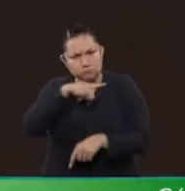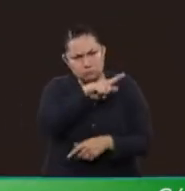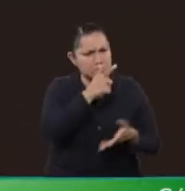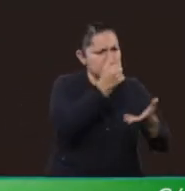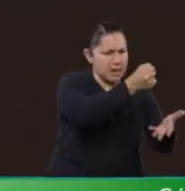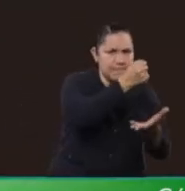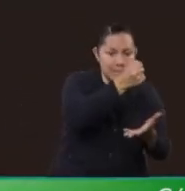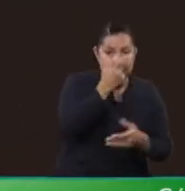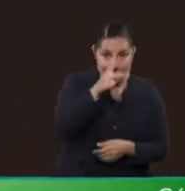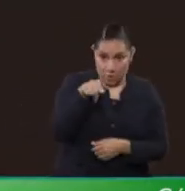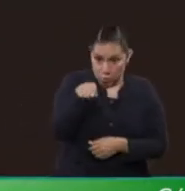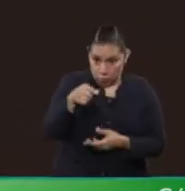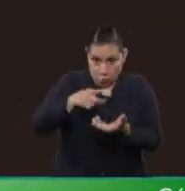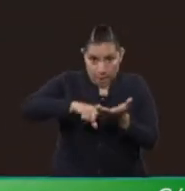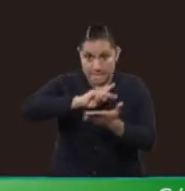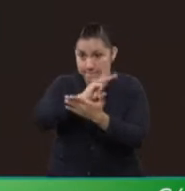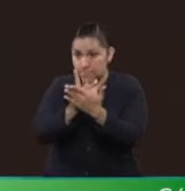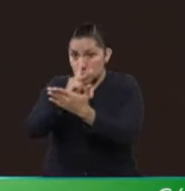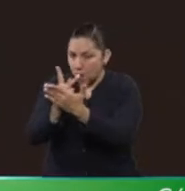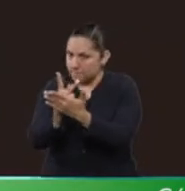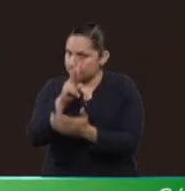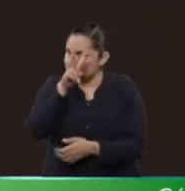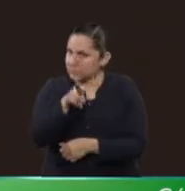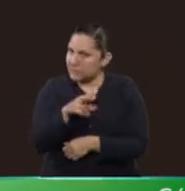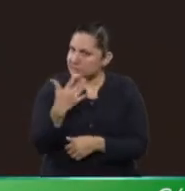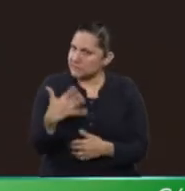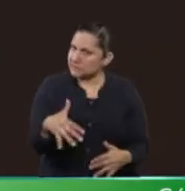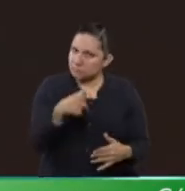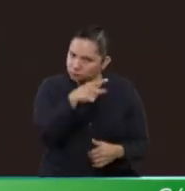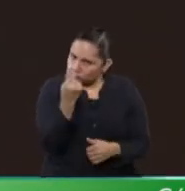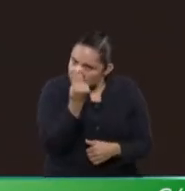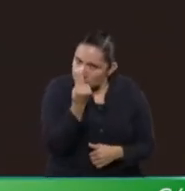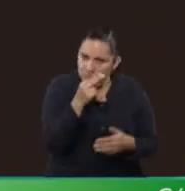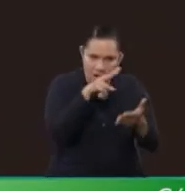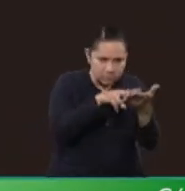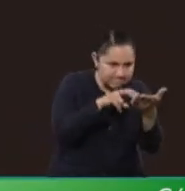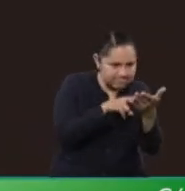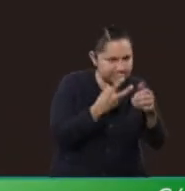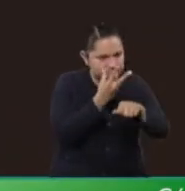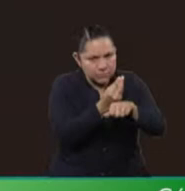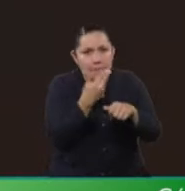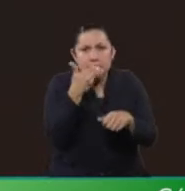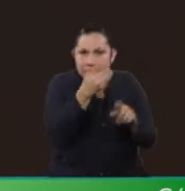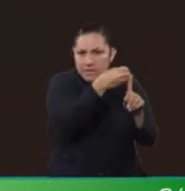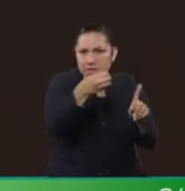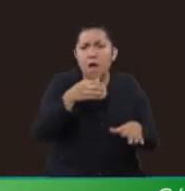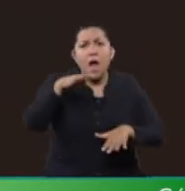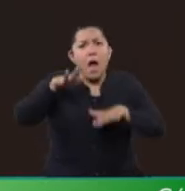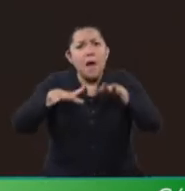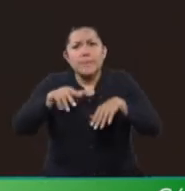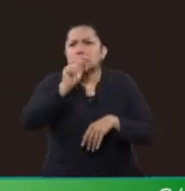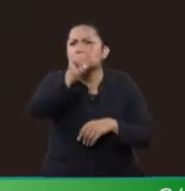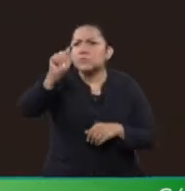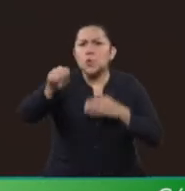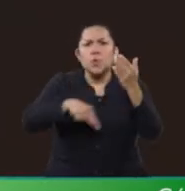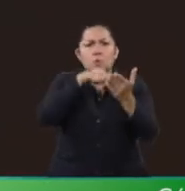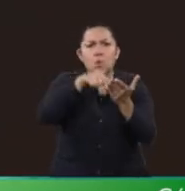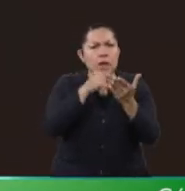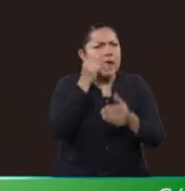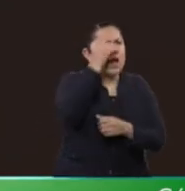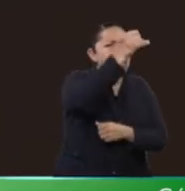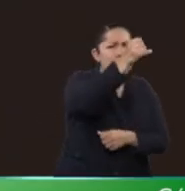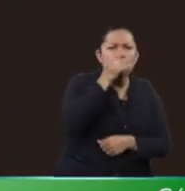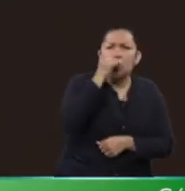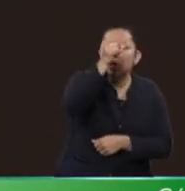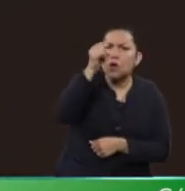muchas veces los municipios más pobres del país son a los que menos llegan los programas sociales Por qué Porque hay personas que no